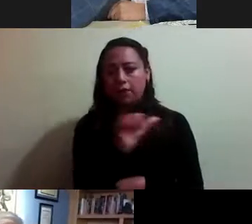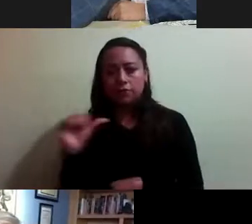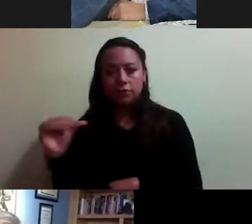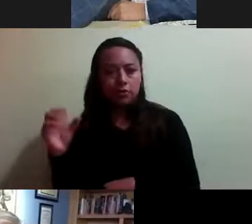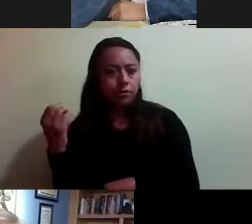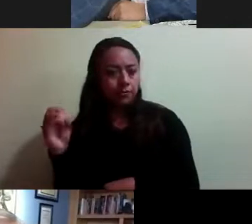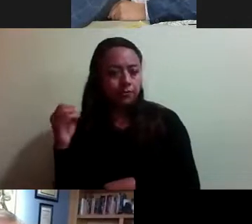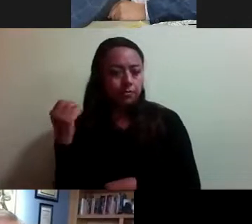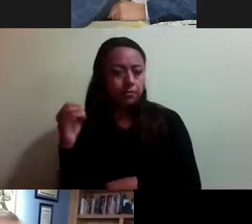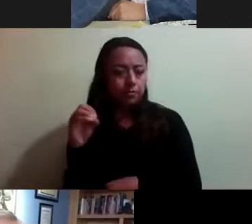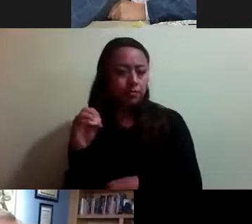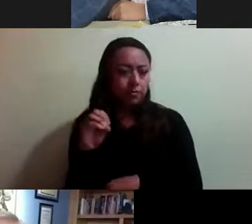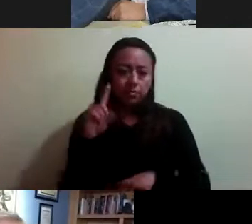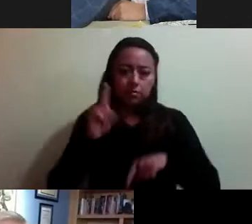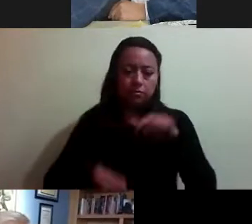descontado